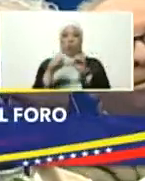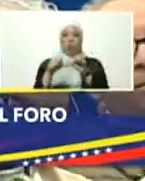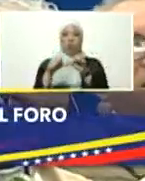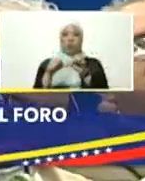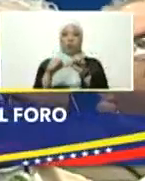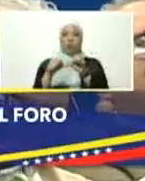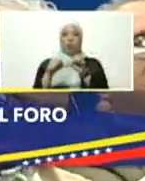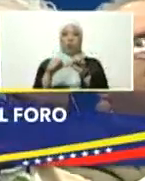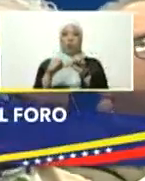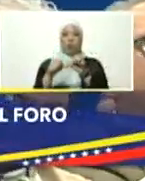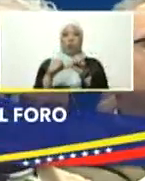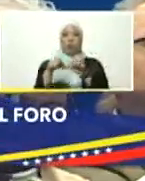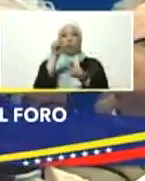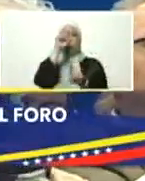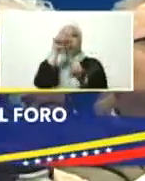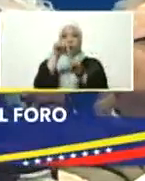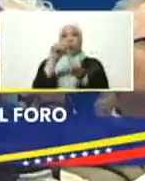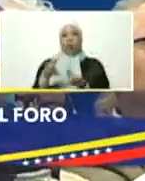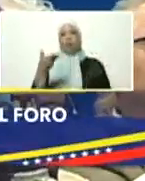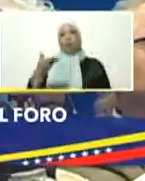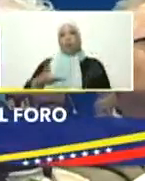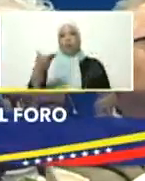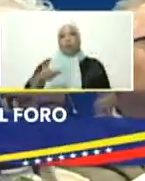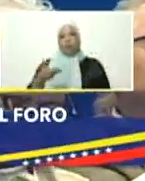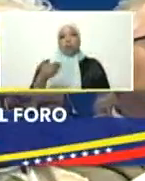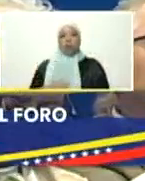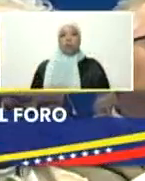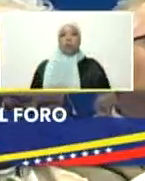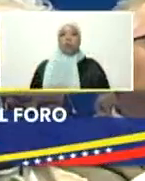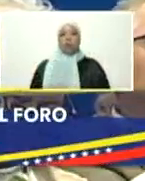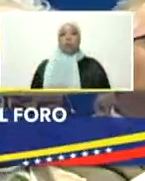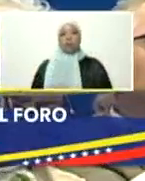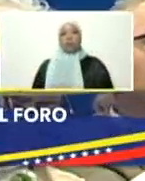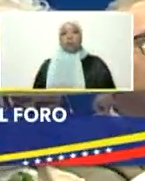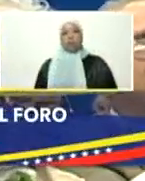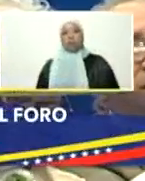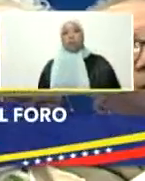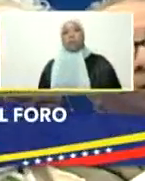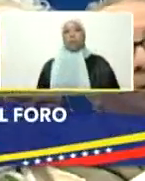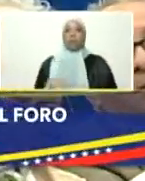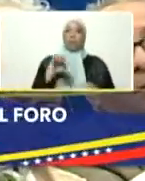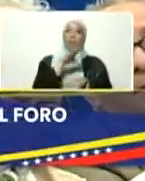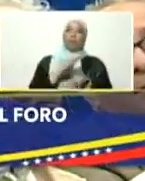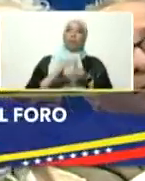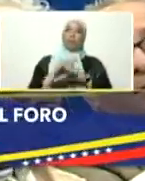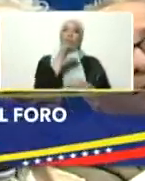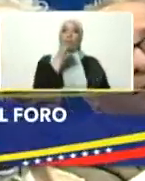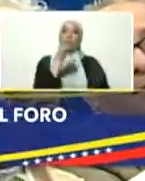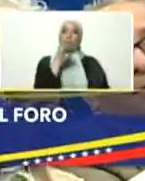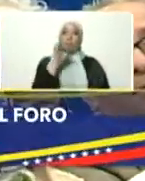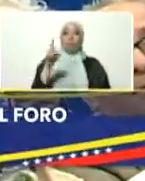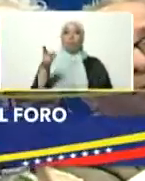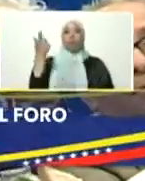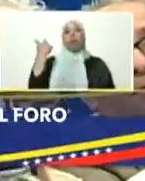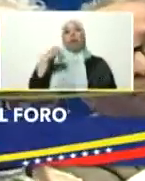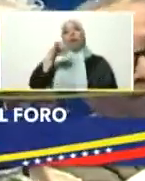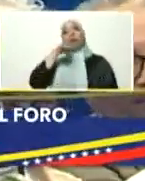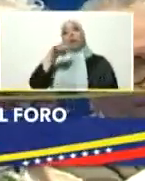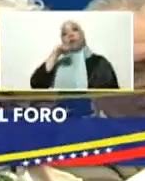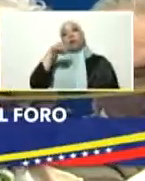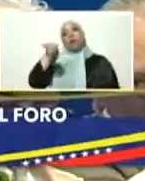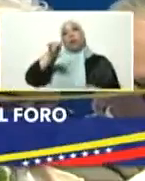una ubicación privilegiada. Tenemos la posibilidad de juntarnos con el Pacífico y el